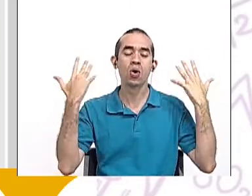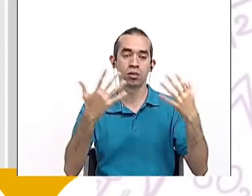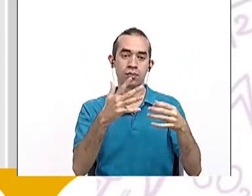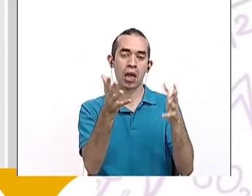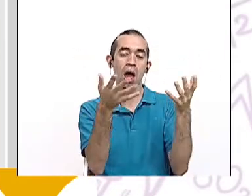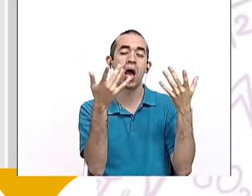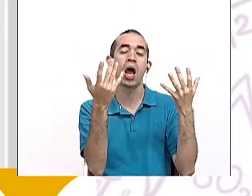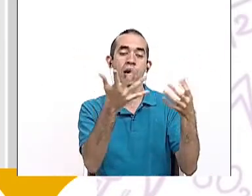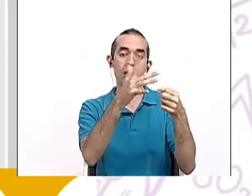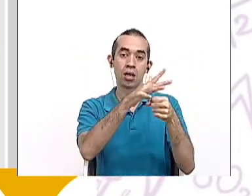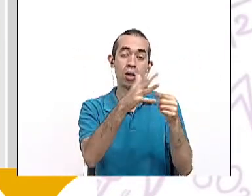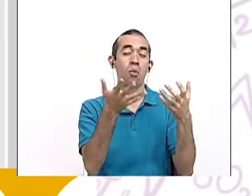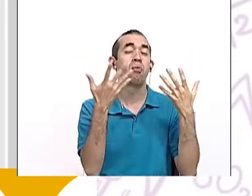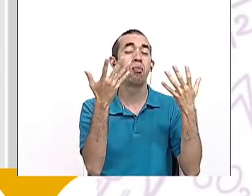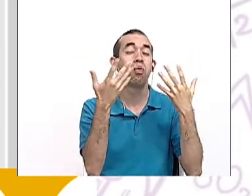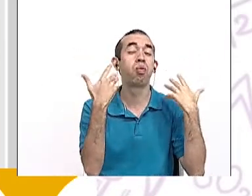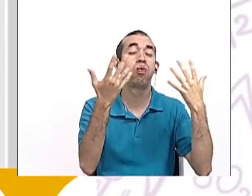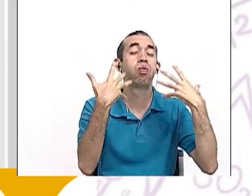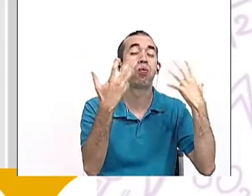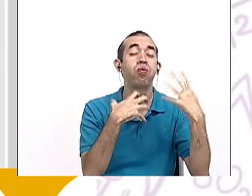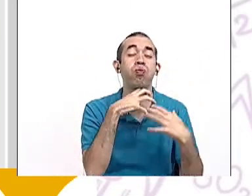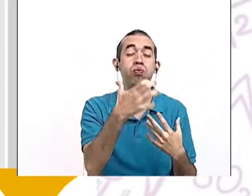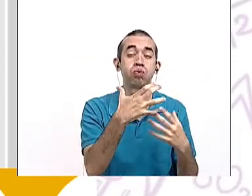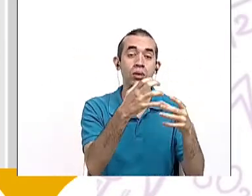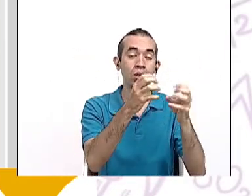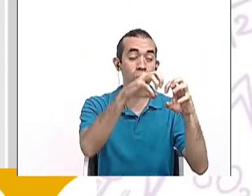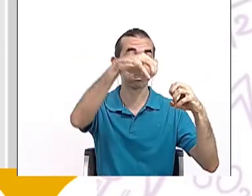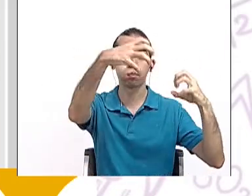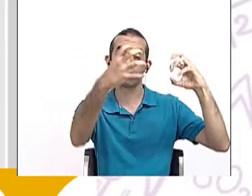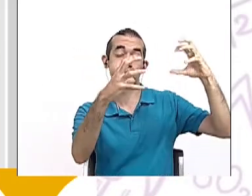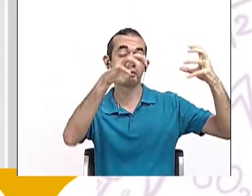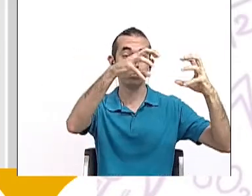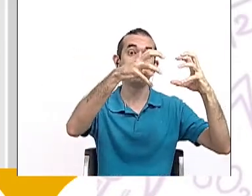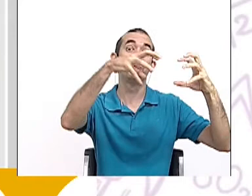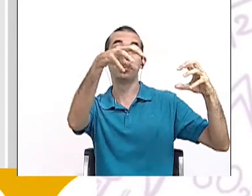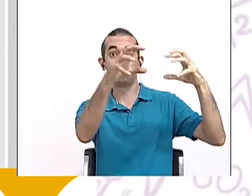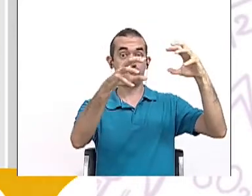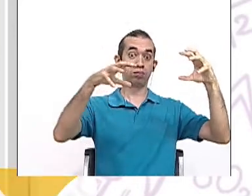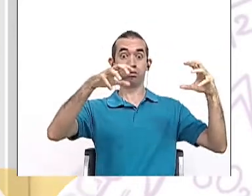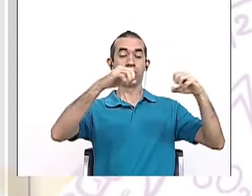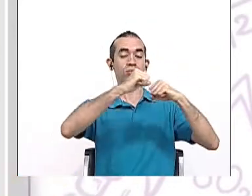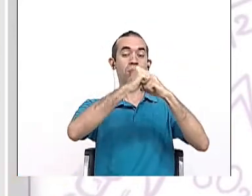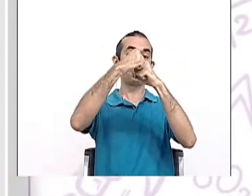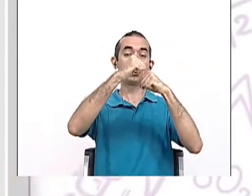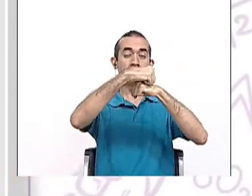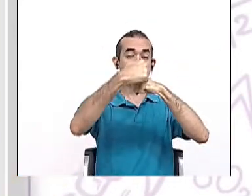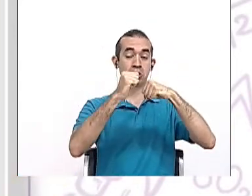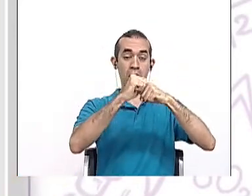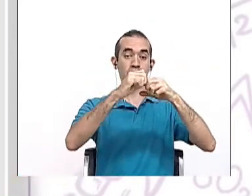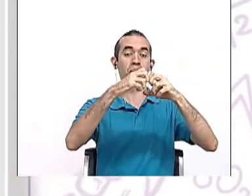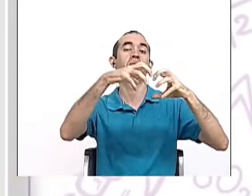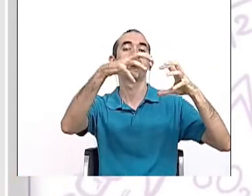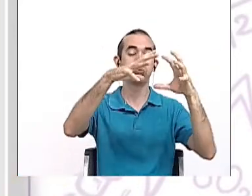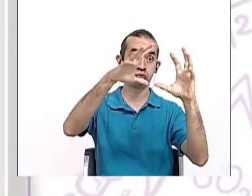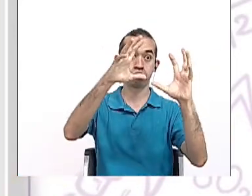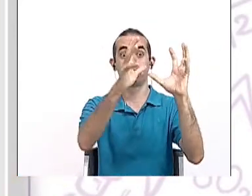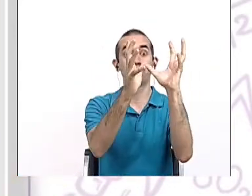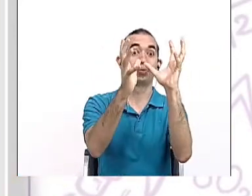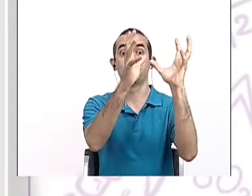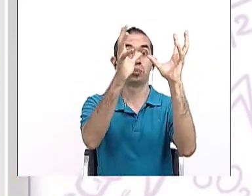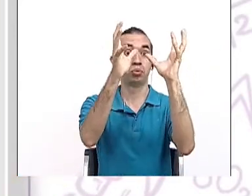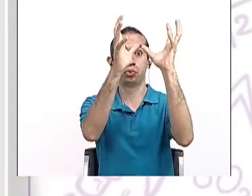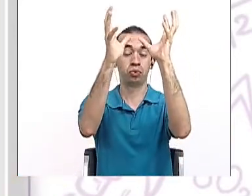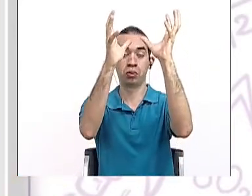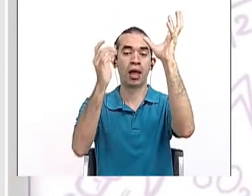calienta, sus moléculas se separan, lo cual lo hace menos denso y tiende a subir, empujado por el aire que está más frío